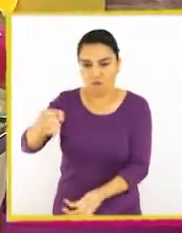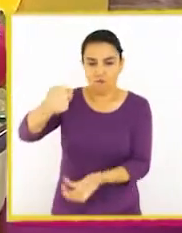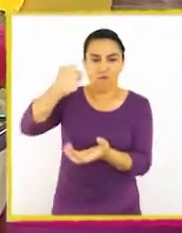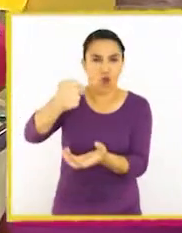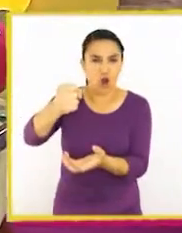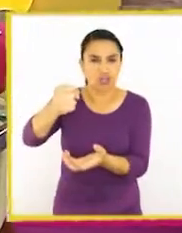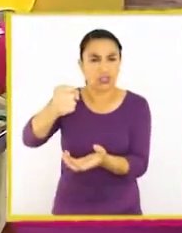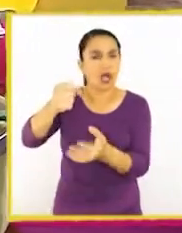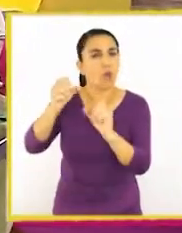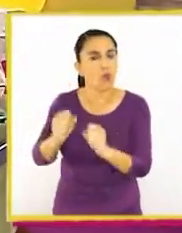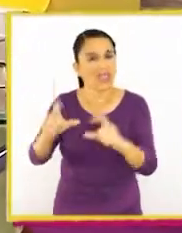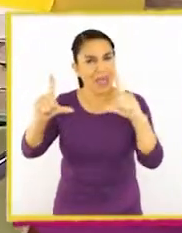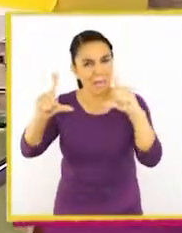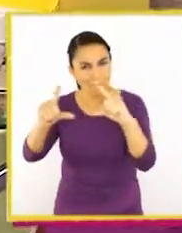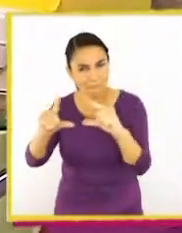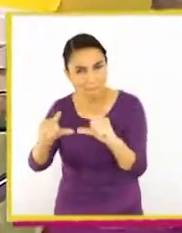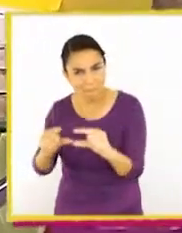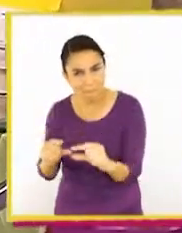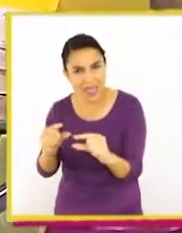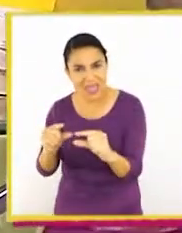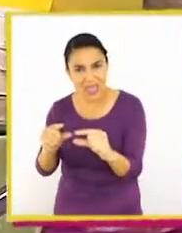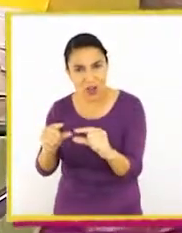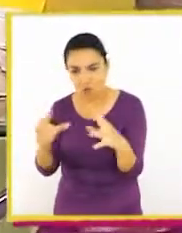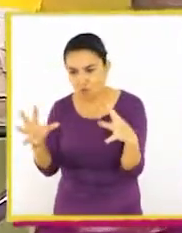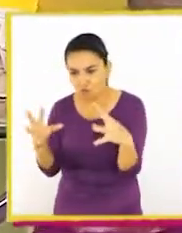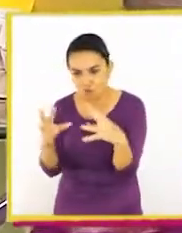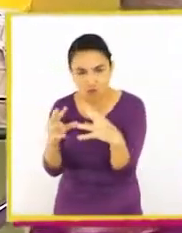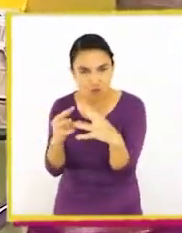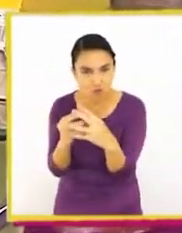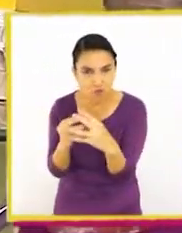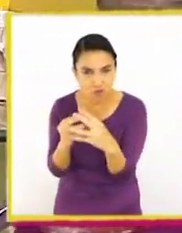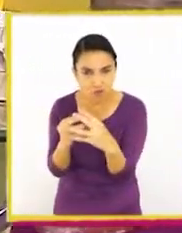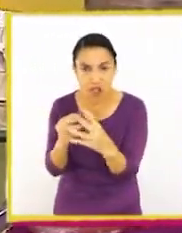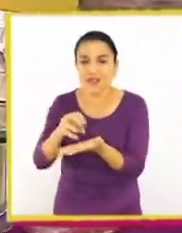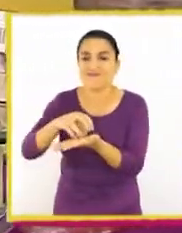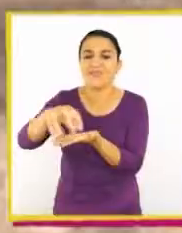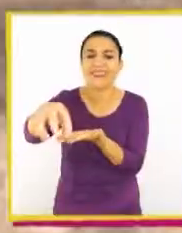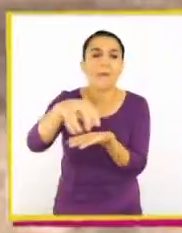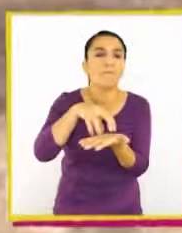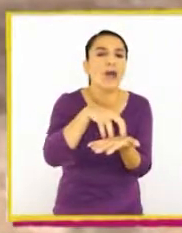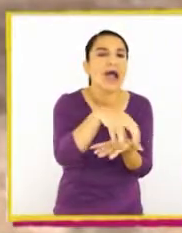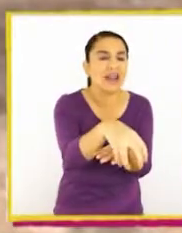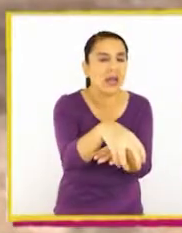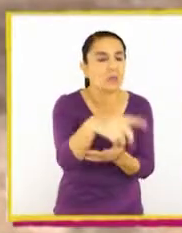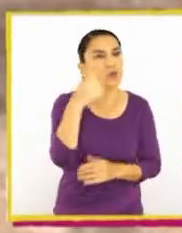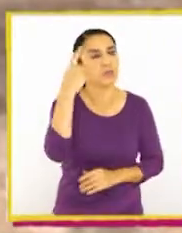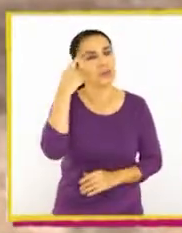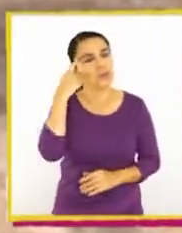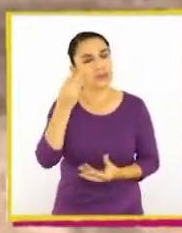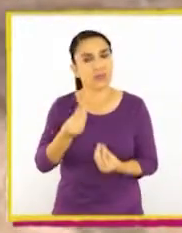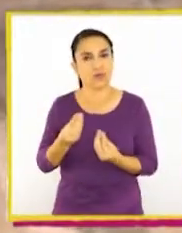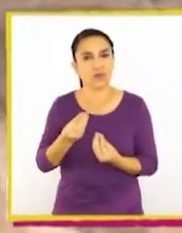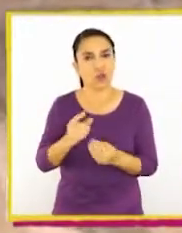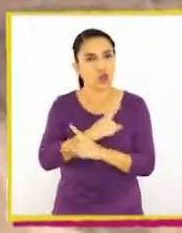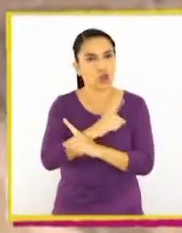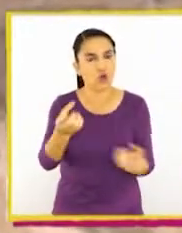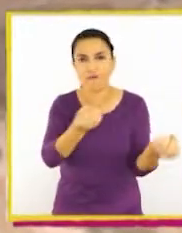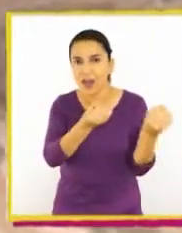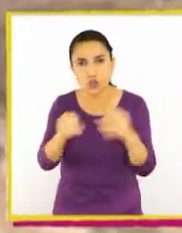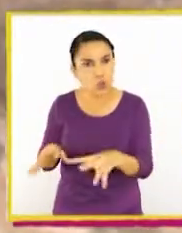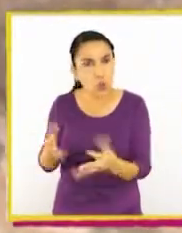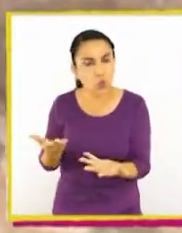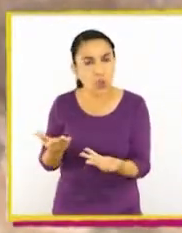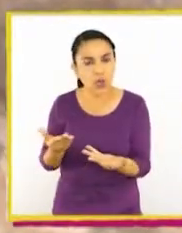bolsa puede tener menos masa y volumen si es que separamos los residuos. Que si los pensamos bien, no son